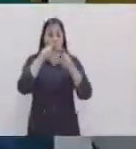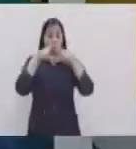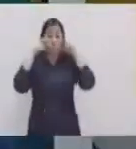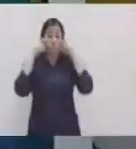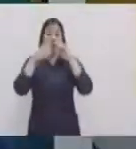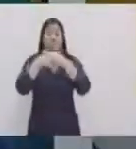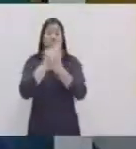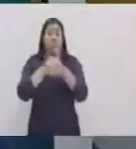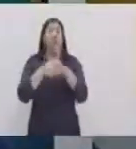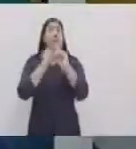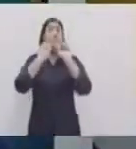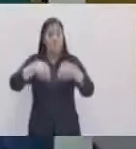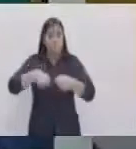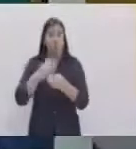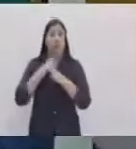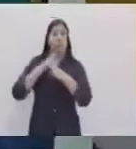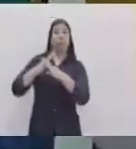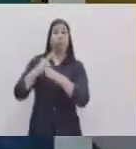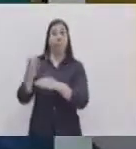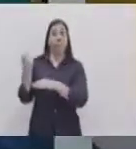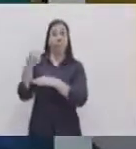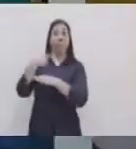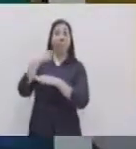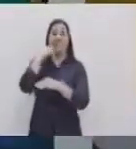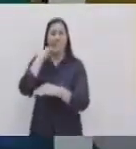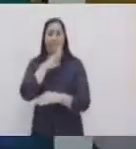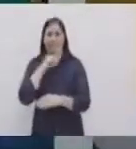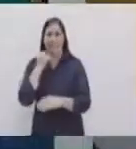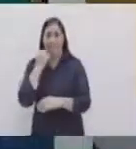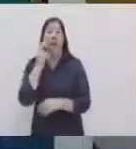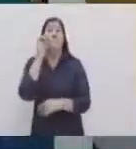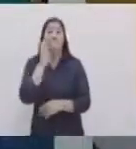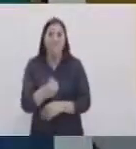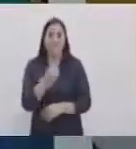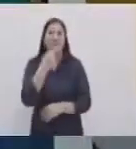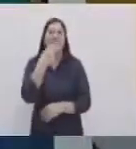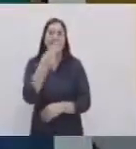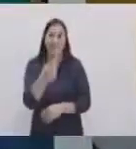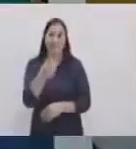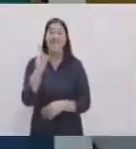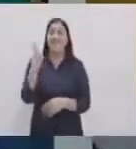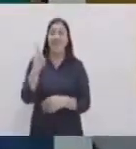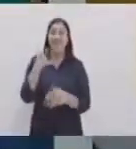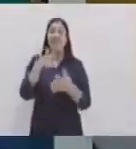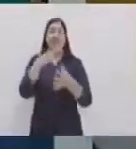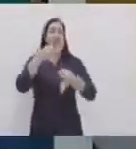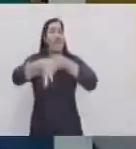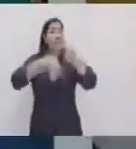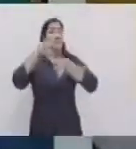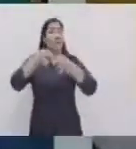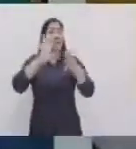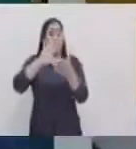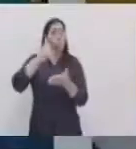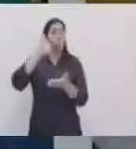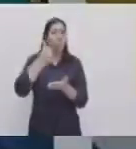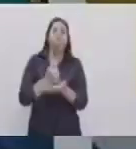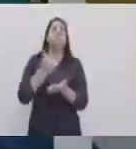constantemente, podemos prevenir enfermedades. Por eso podemos decir que es un argumento de autoridad.